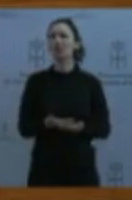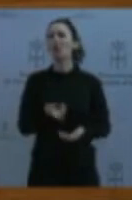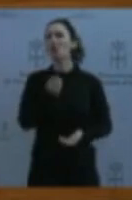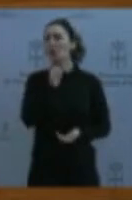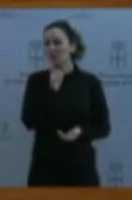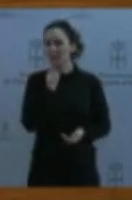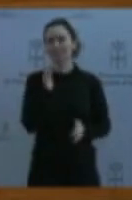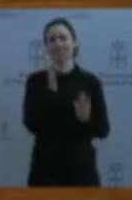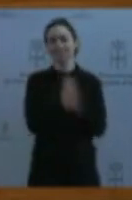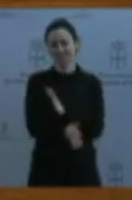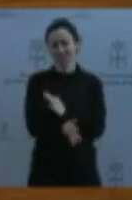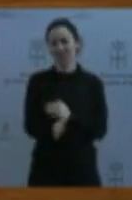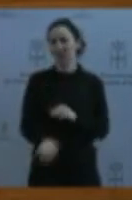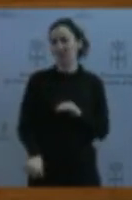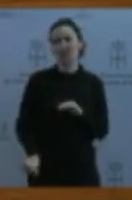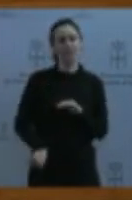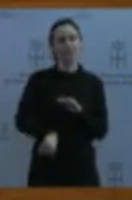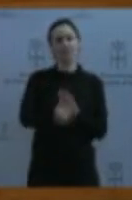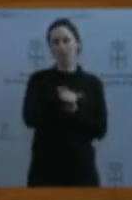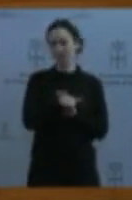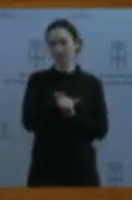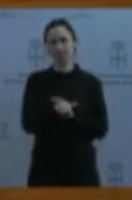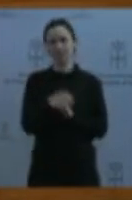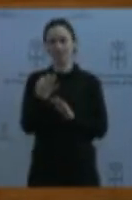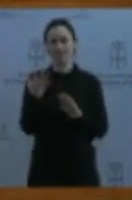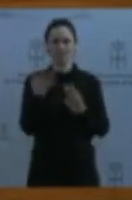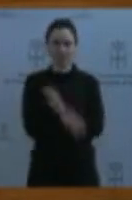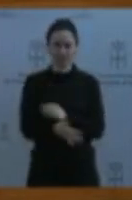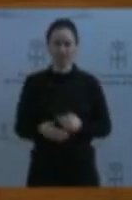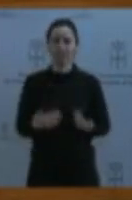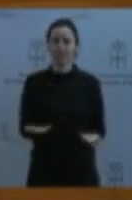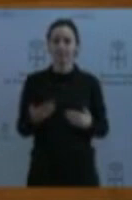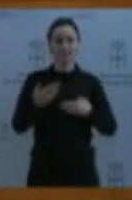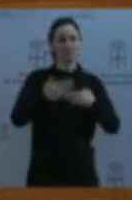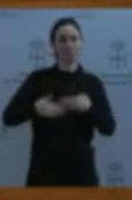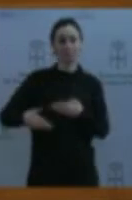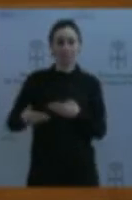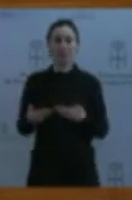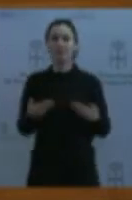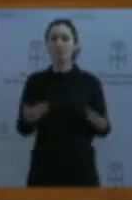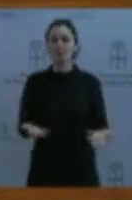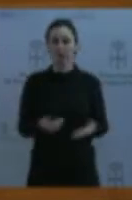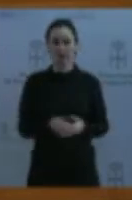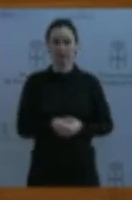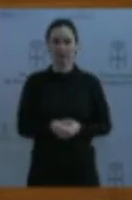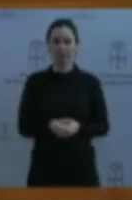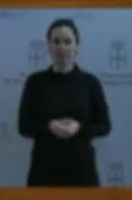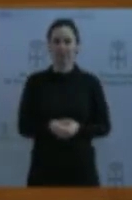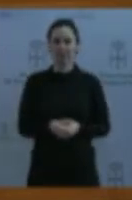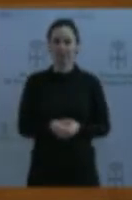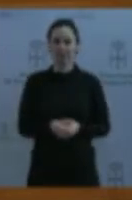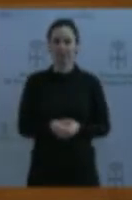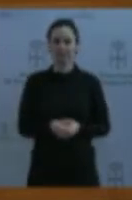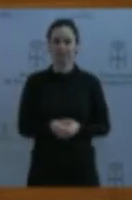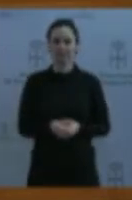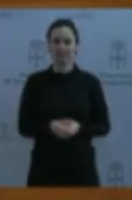tienen que explicar. ¿Cuáles eran los límites? Voy abreviando. ¿Cuáles eran los límites de la evaluación de las políticas activas de